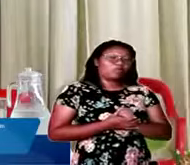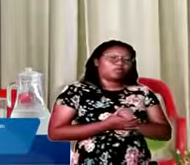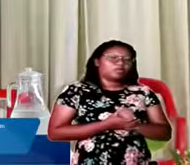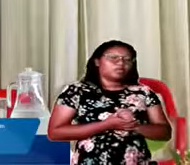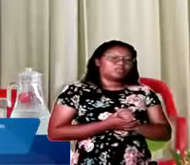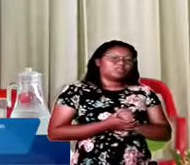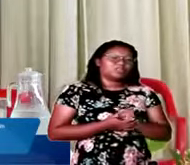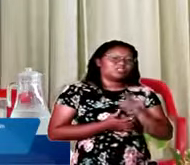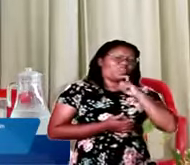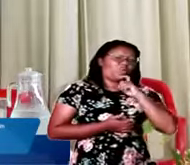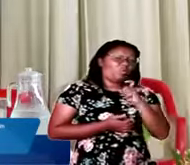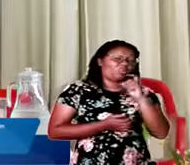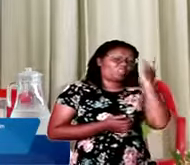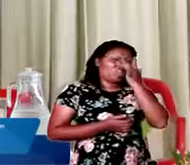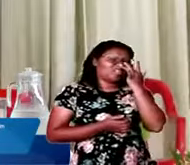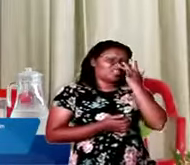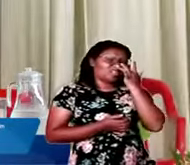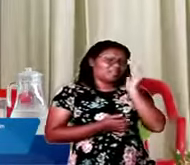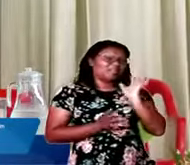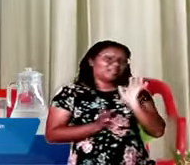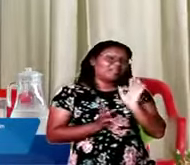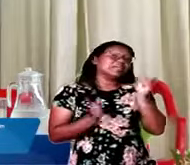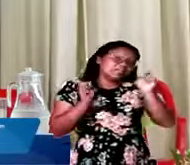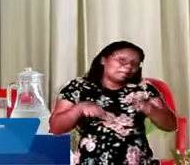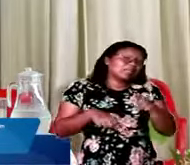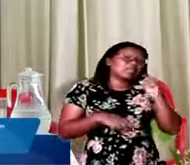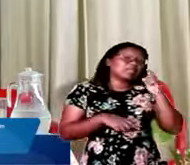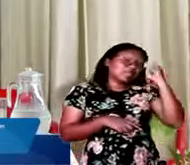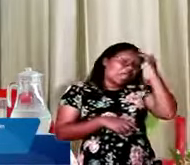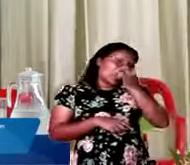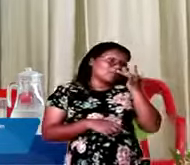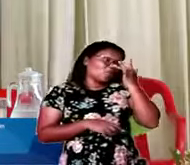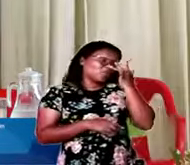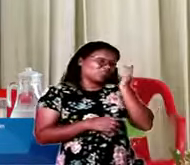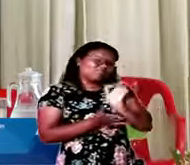sencillamente odian al negro, hay negros que sencillamente odian al blanco.